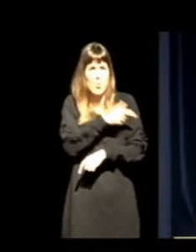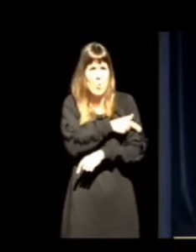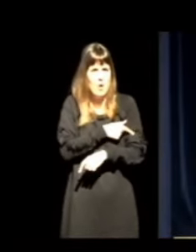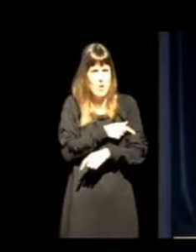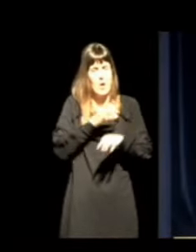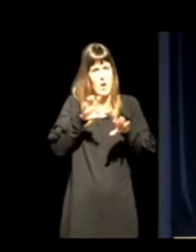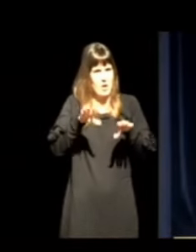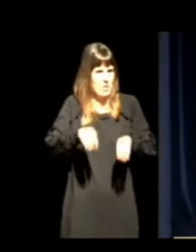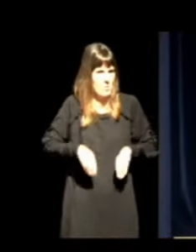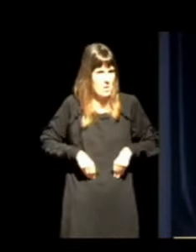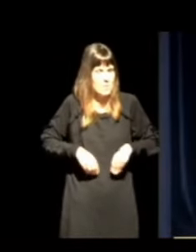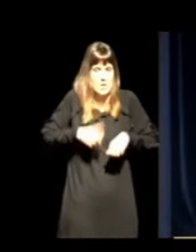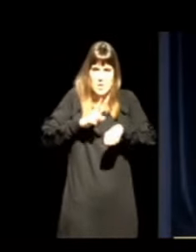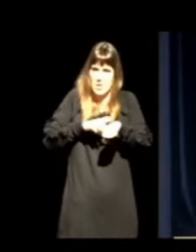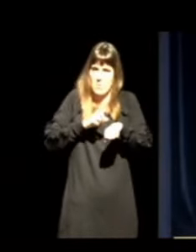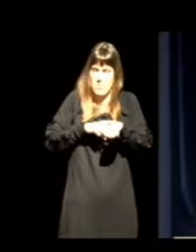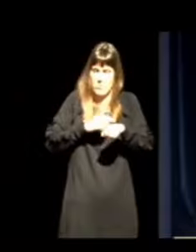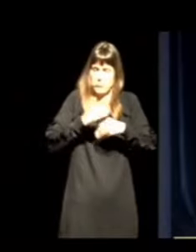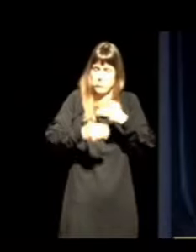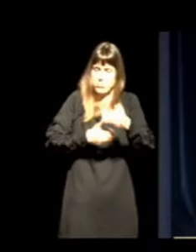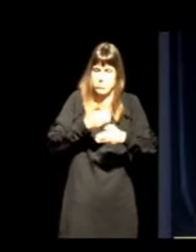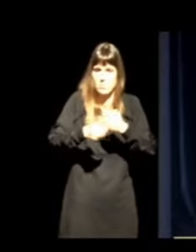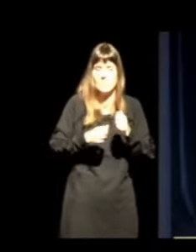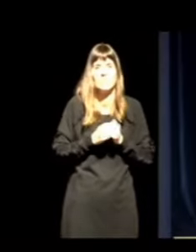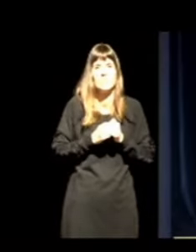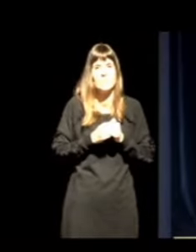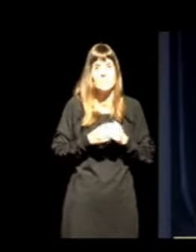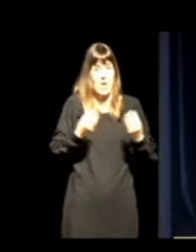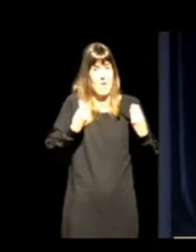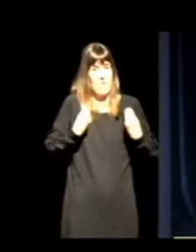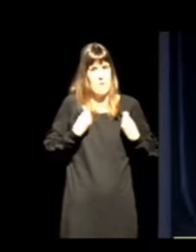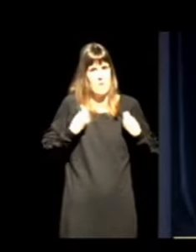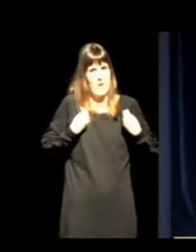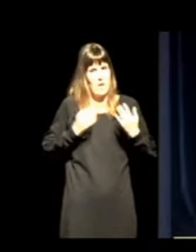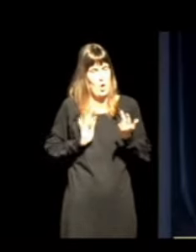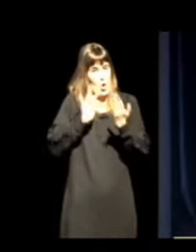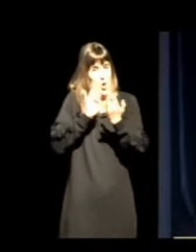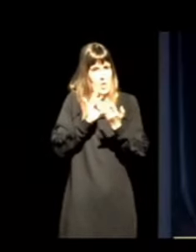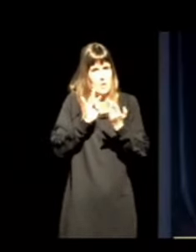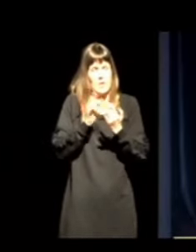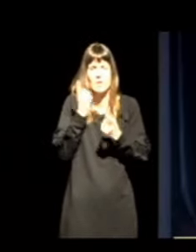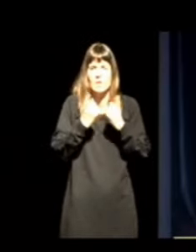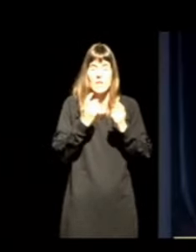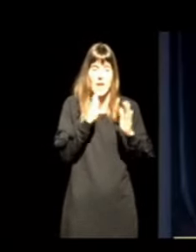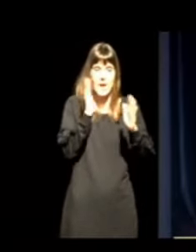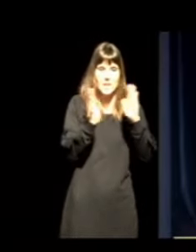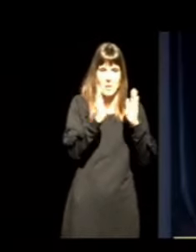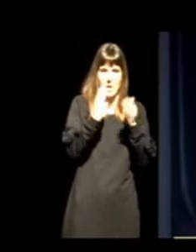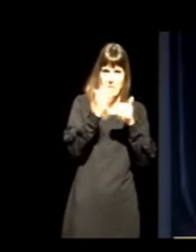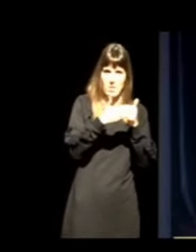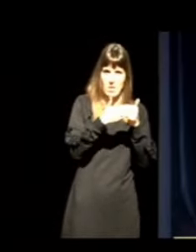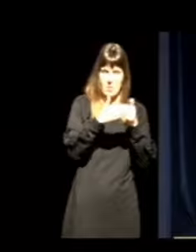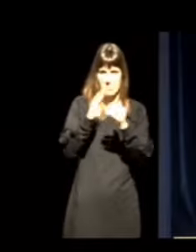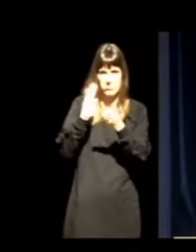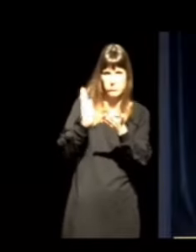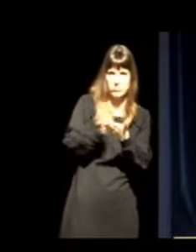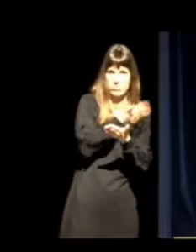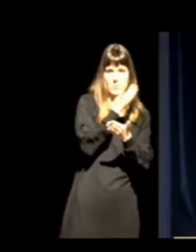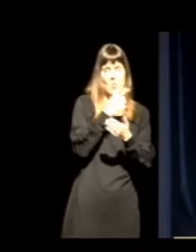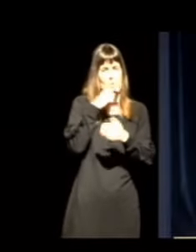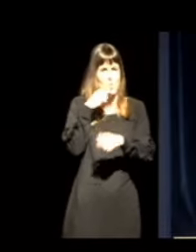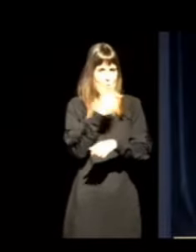con el tiempo que requieran, recontratar con la vida, de cuando en cuando, cuando se cierra una etapa, cuando hago un duelo,